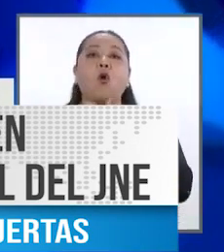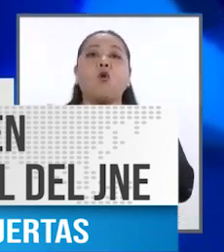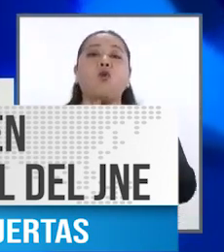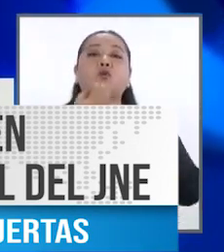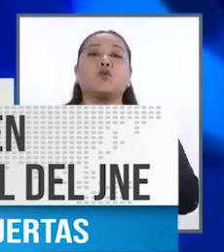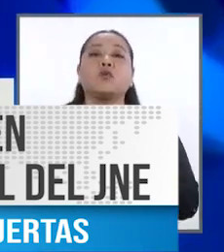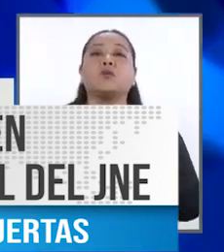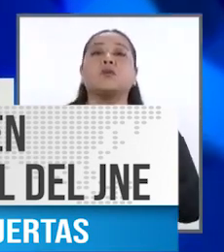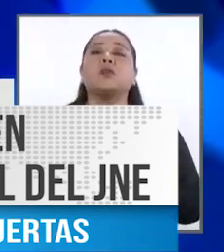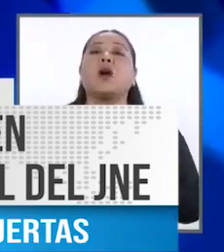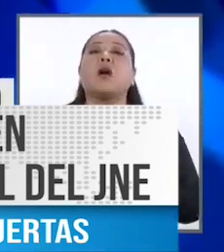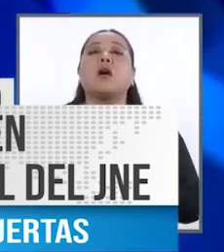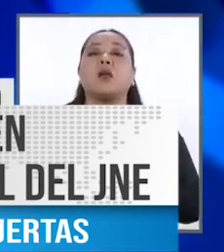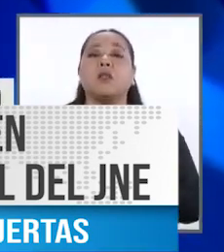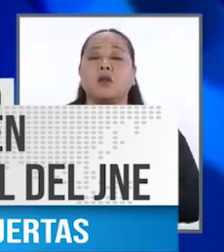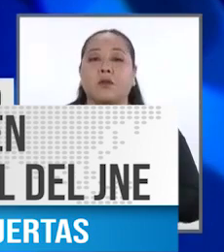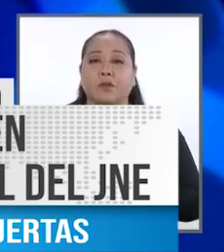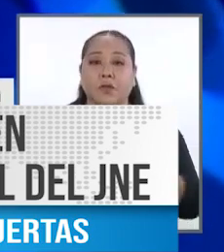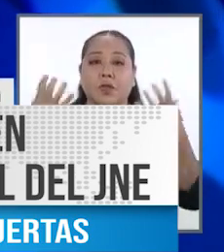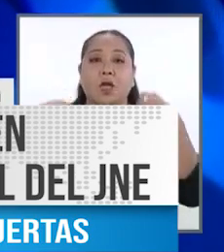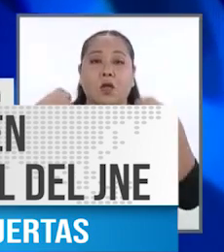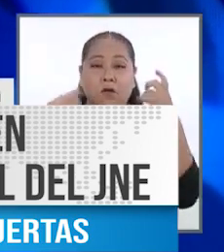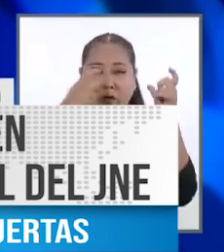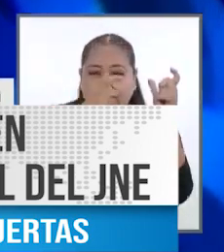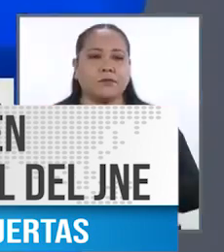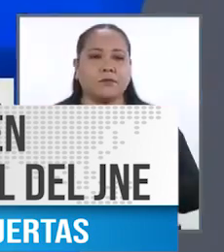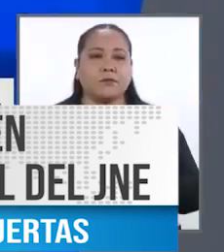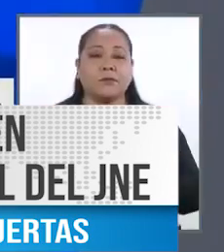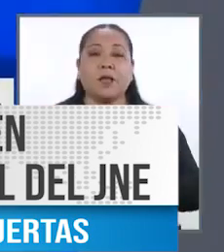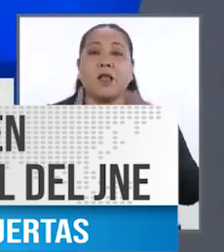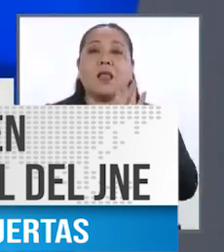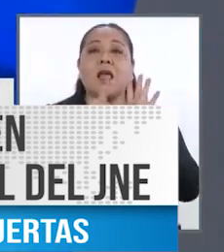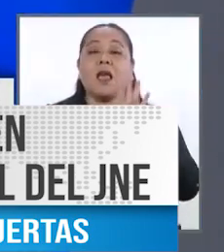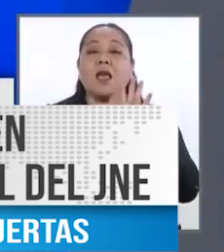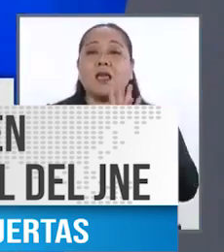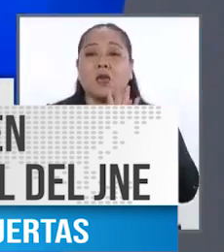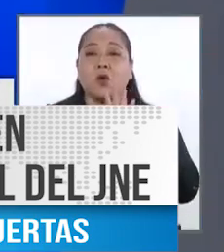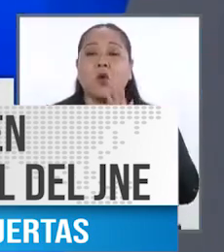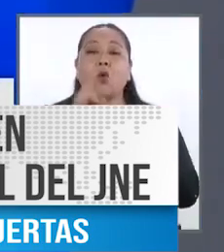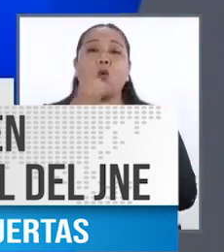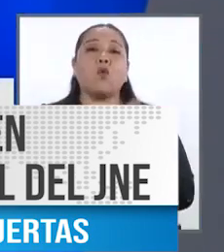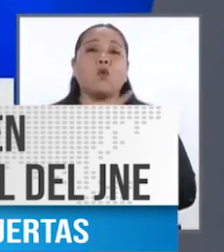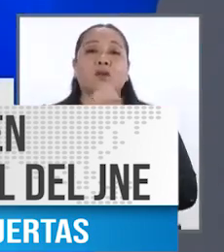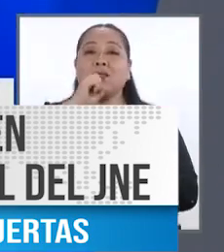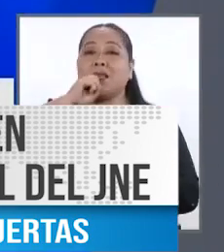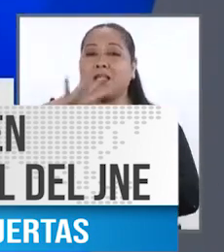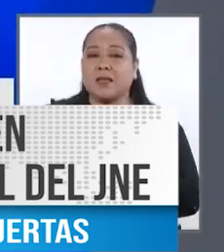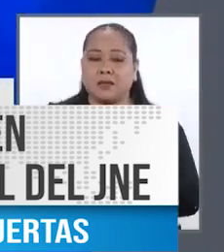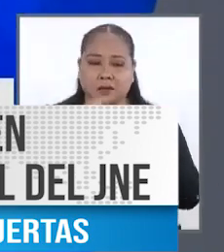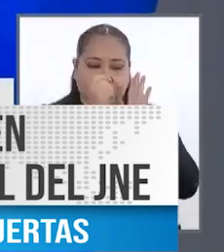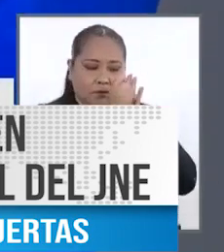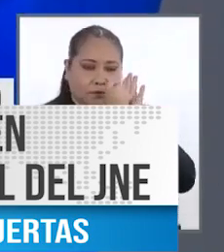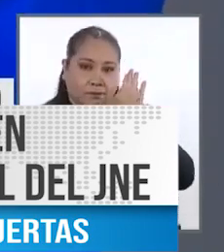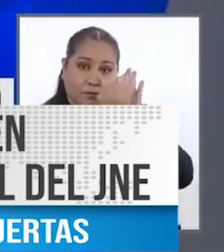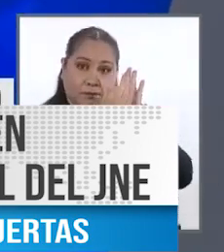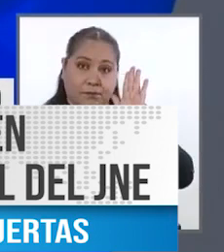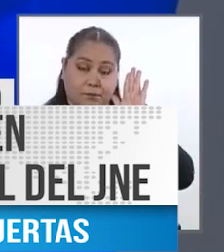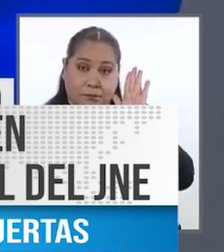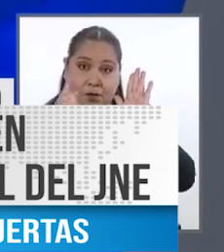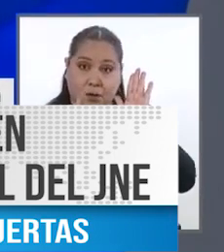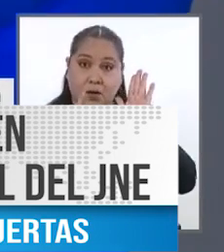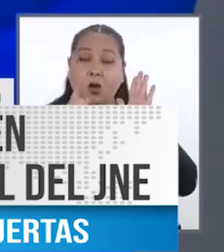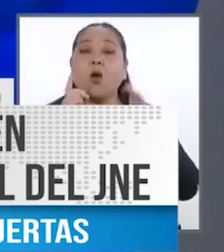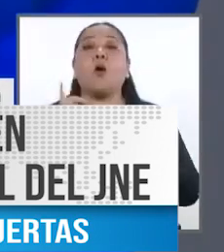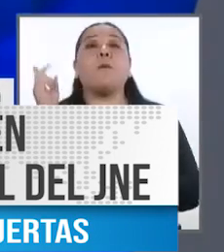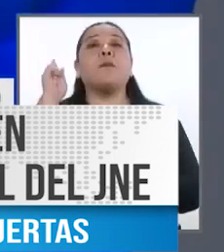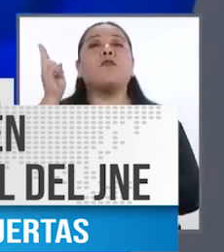público llevado a cabo por la Contraloría General de la República. Finalmente, Rafael Santos denunció que Johnny Lezcano fue